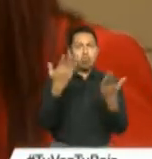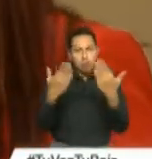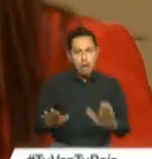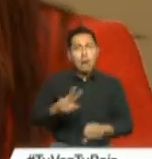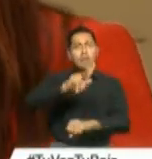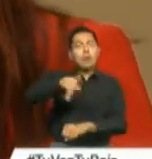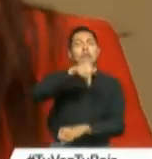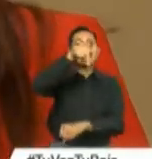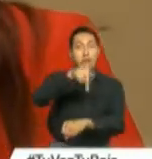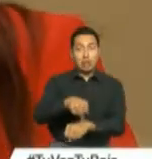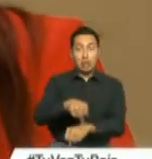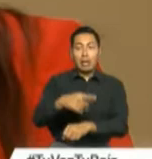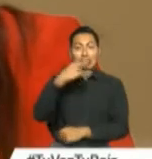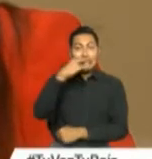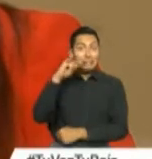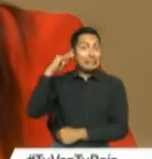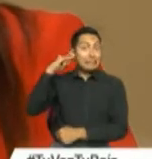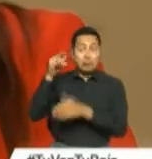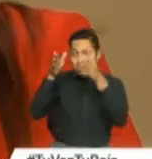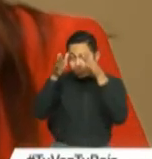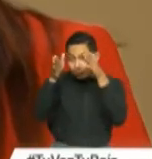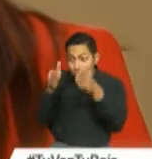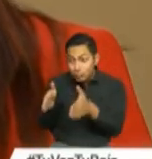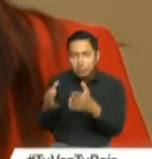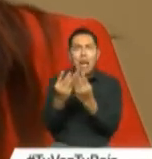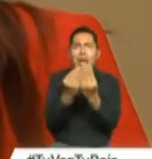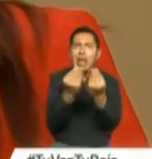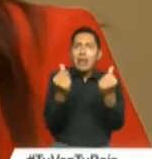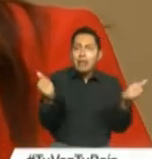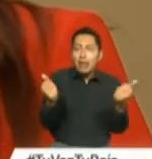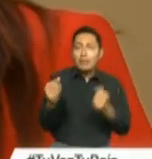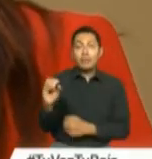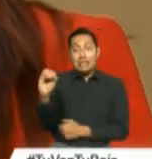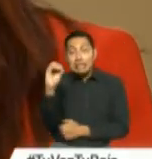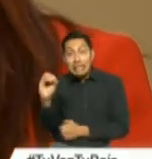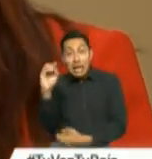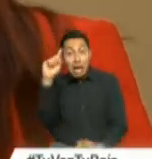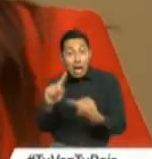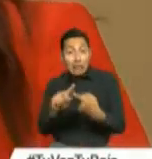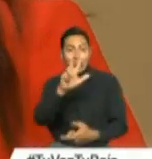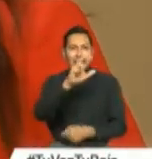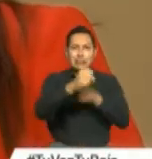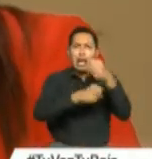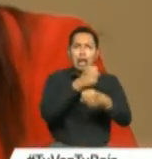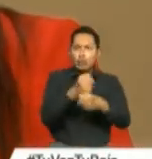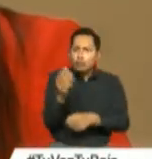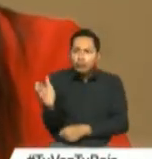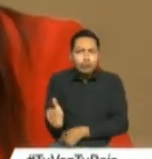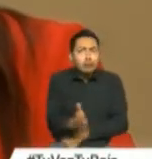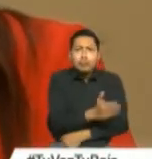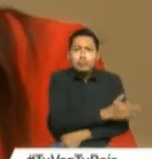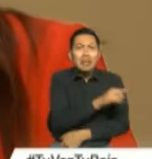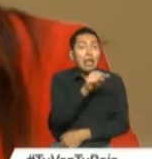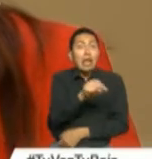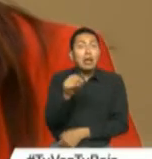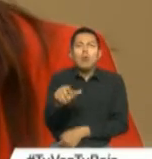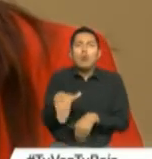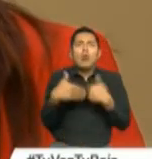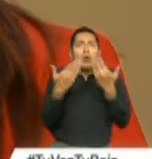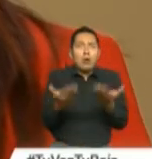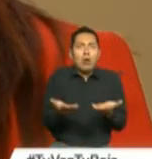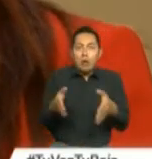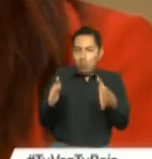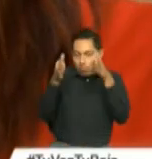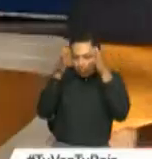brindar una atención de calidad y calidez en niños de 0 a 3 años de edad a través de la modalidad CIBEBÉ